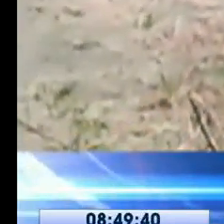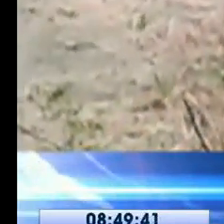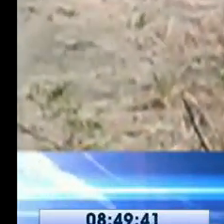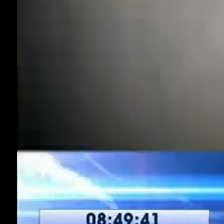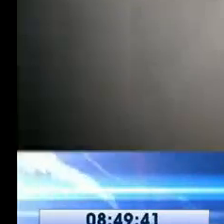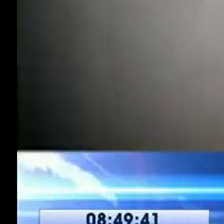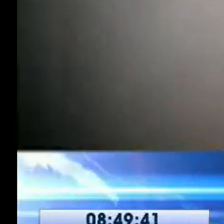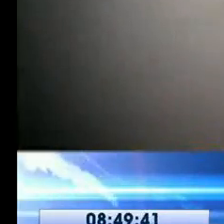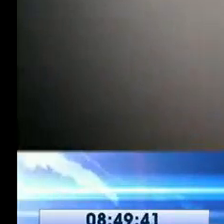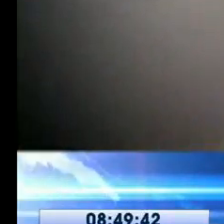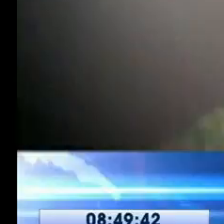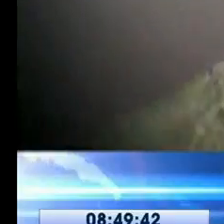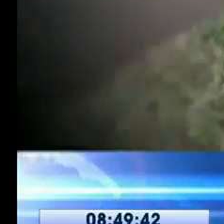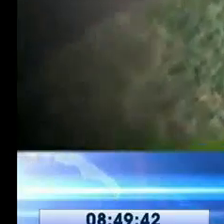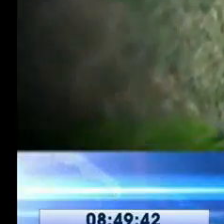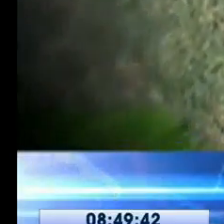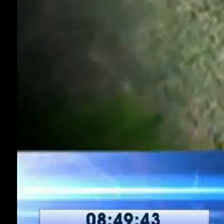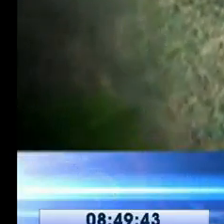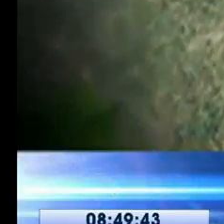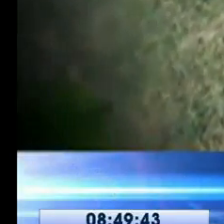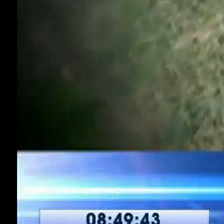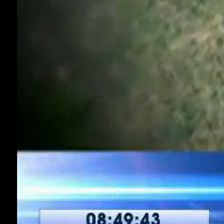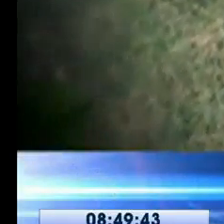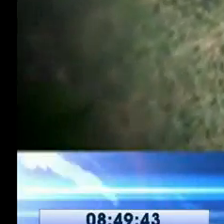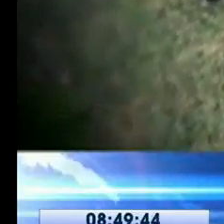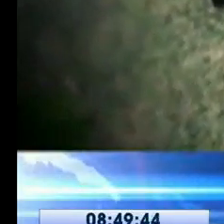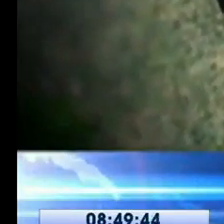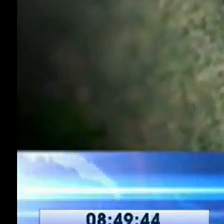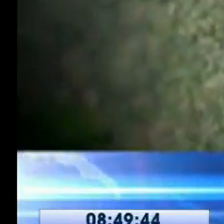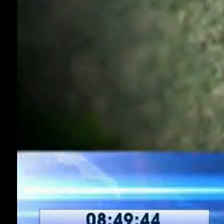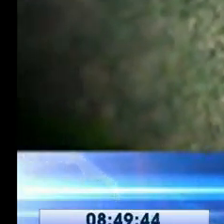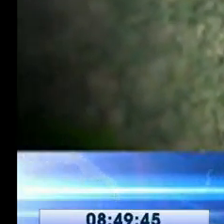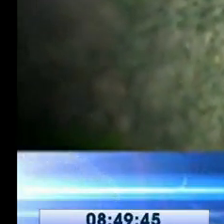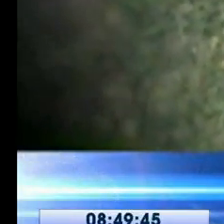recuerdos. La información luego de la pausa.